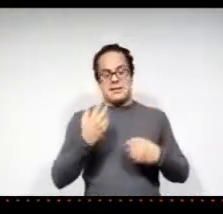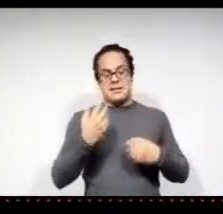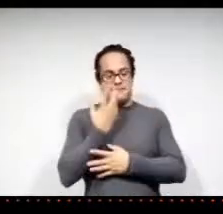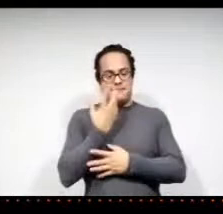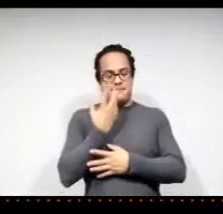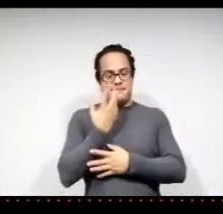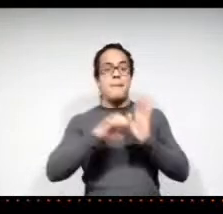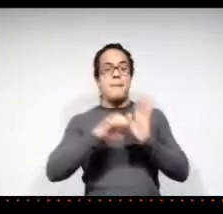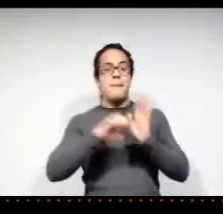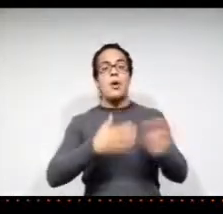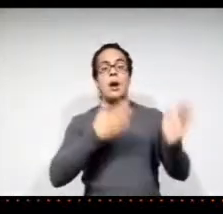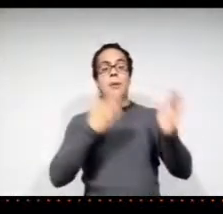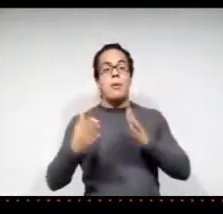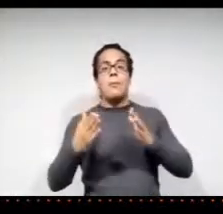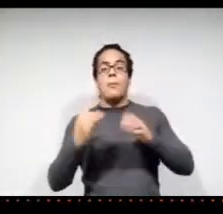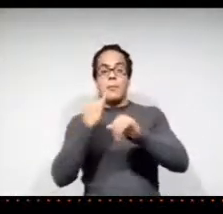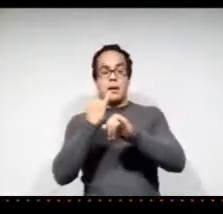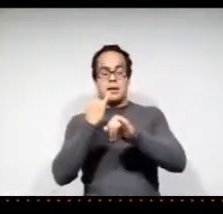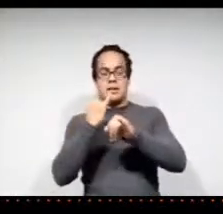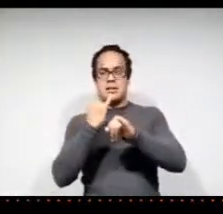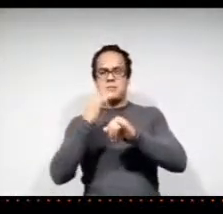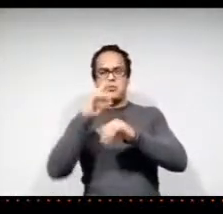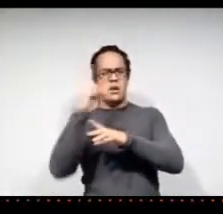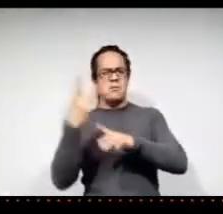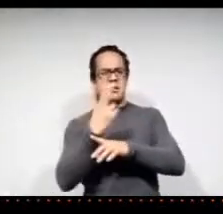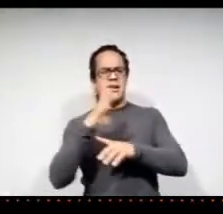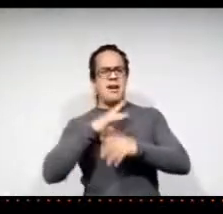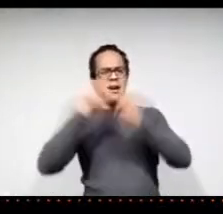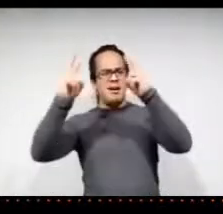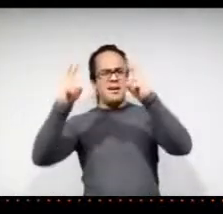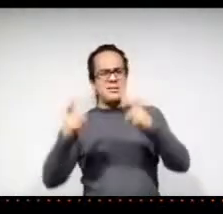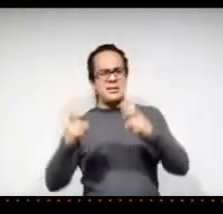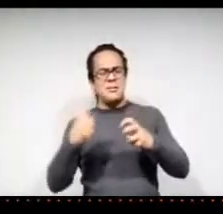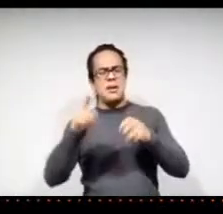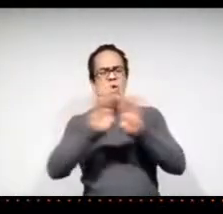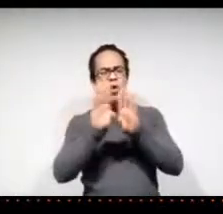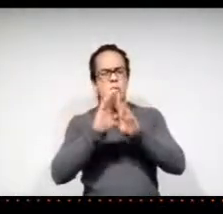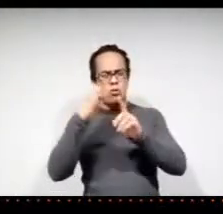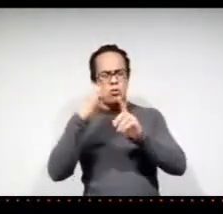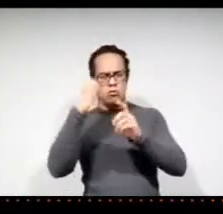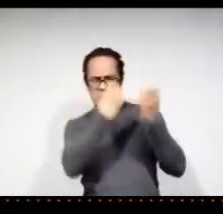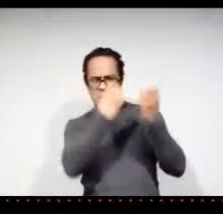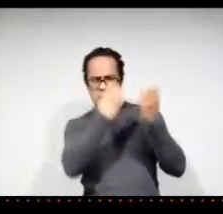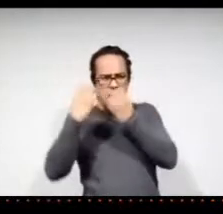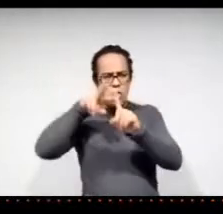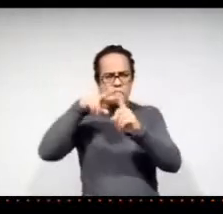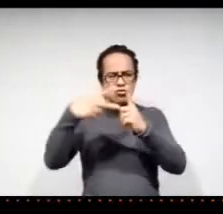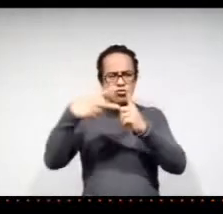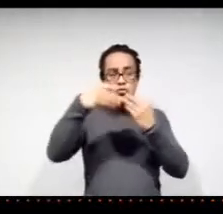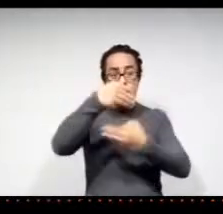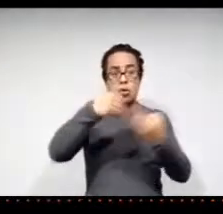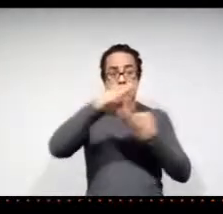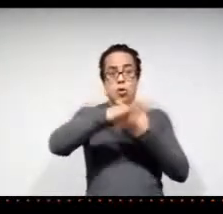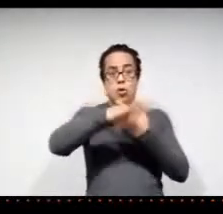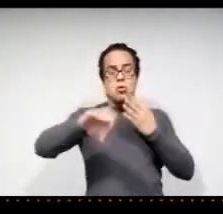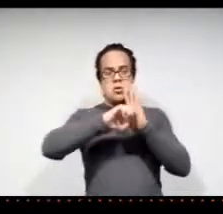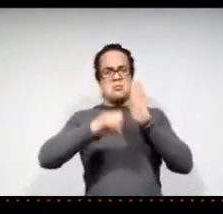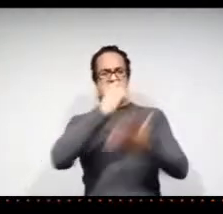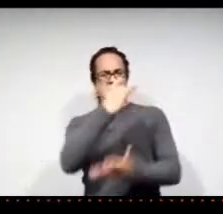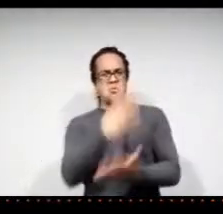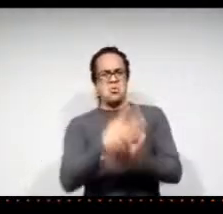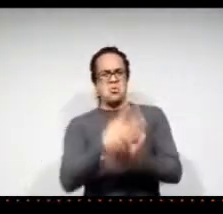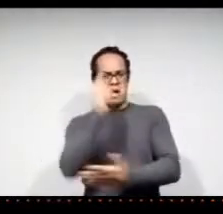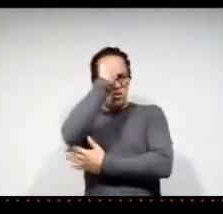en las universidades profundizan tanto en esa parte de la evaluación de los aprendizajes. Nos quedamos en aprendizajes más teóricos o